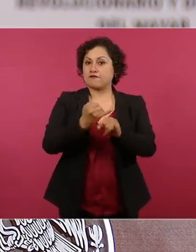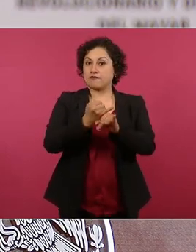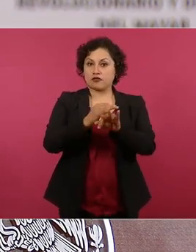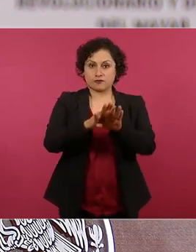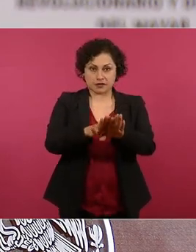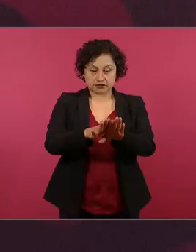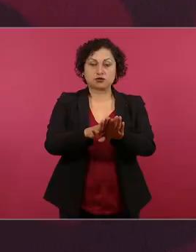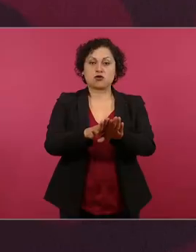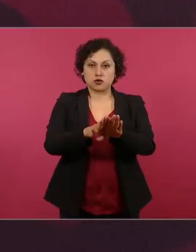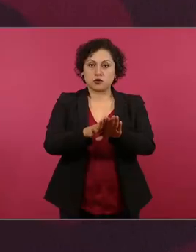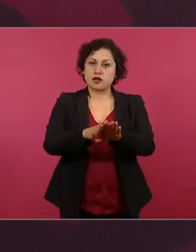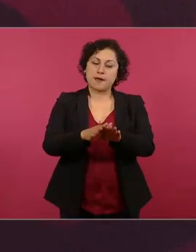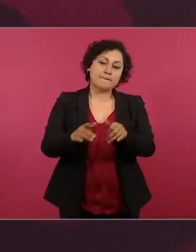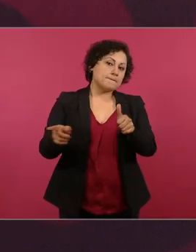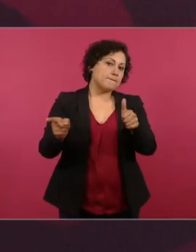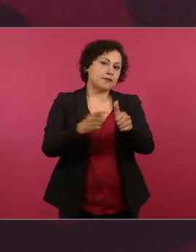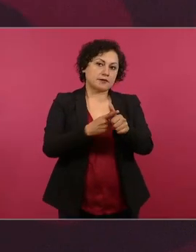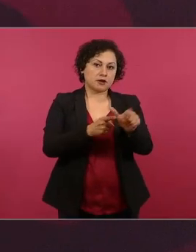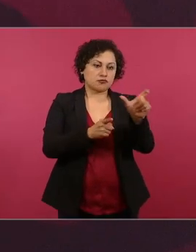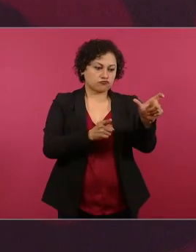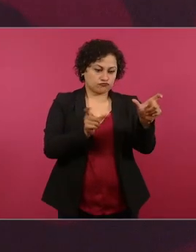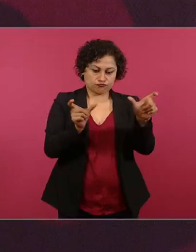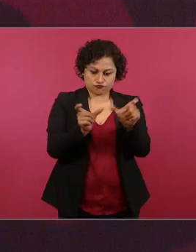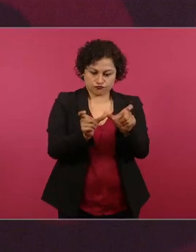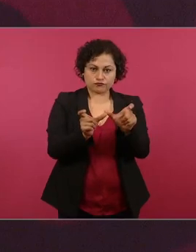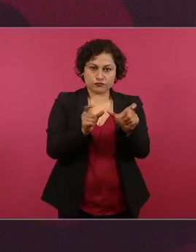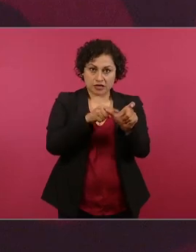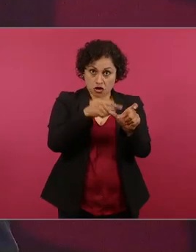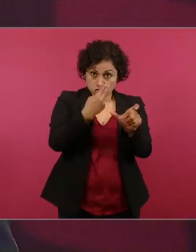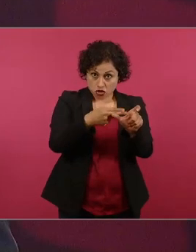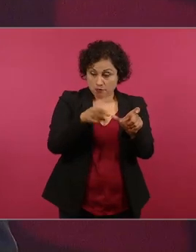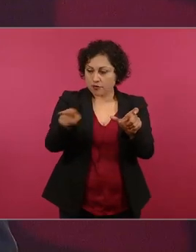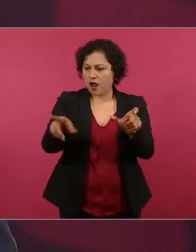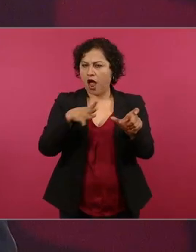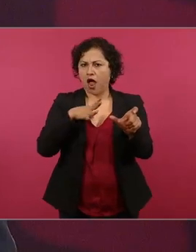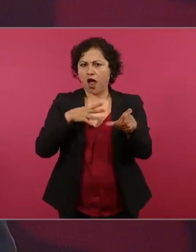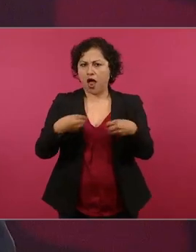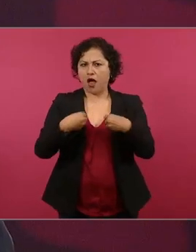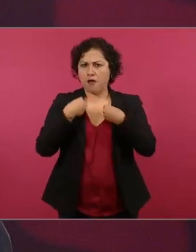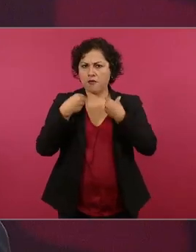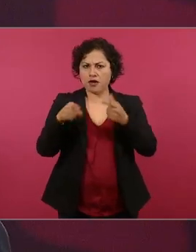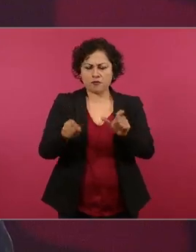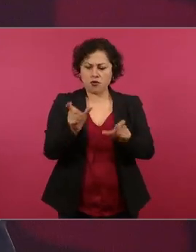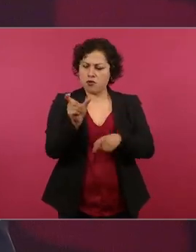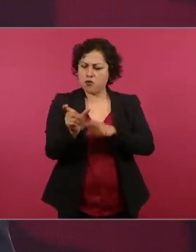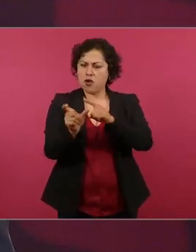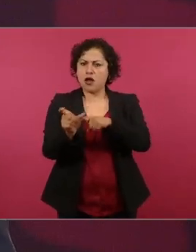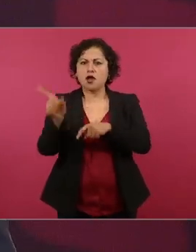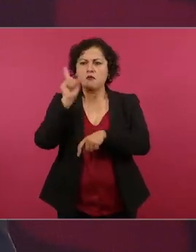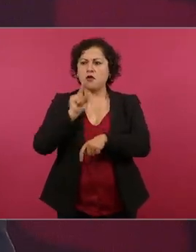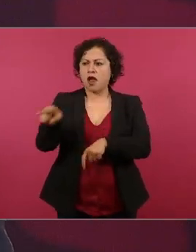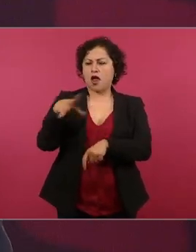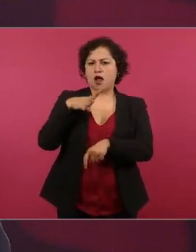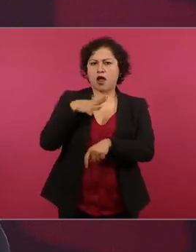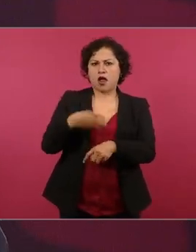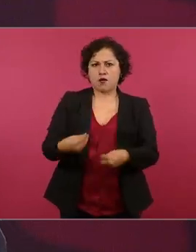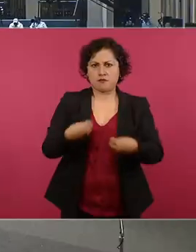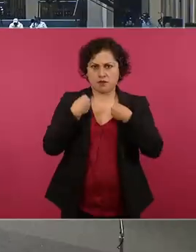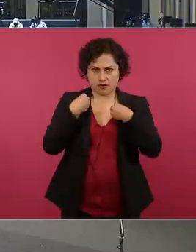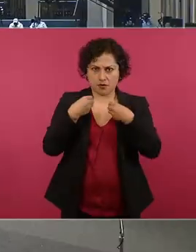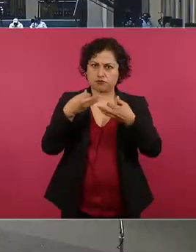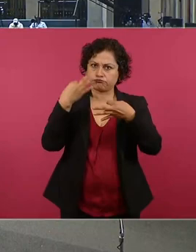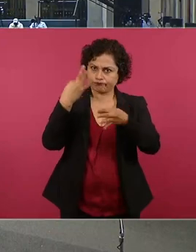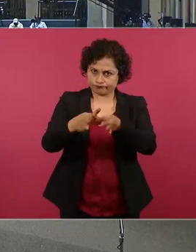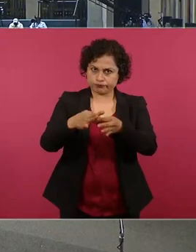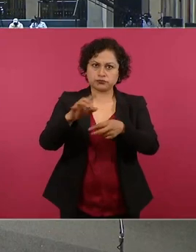primero de las personas localizadas, luego de que no había ningún indicio de crematorio, luego de que no había indicio de ninguna